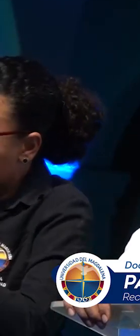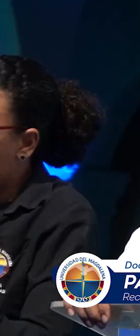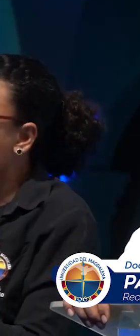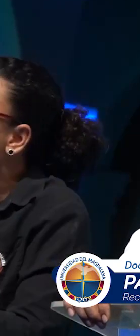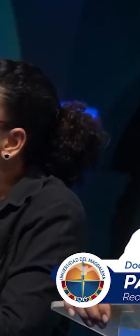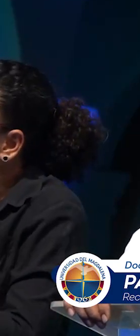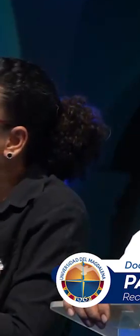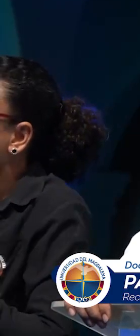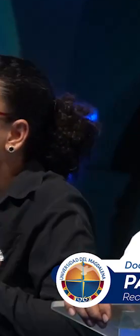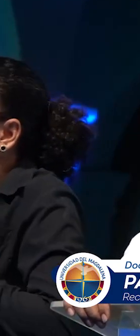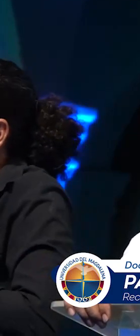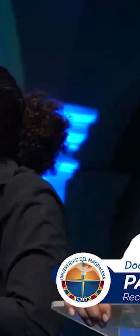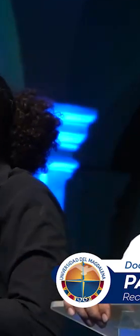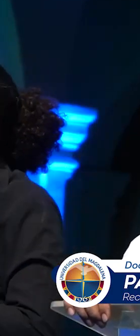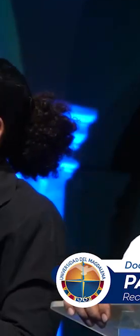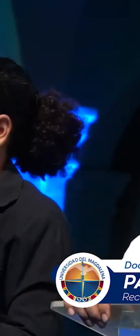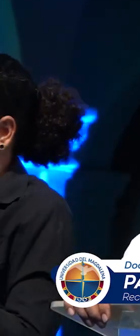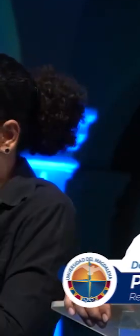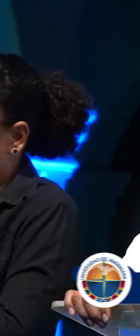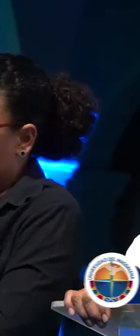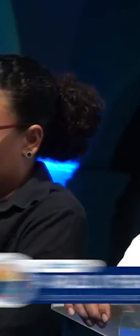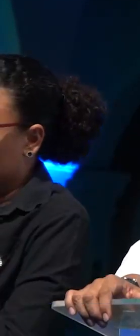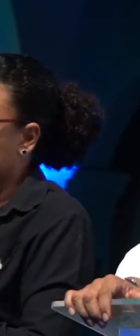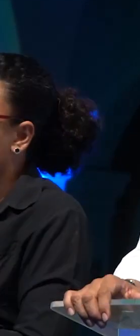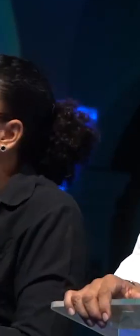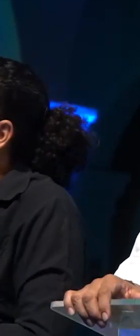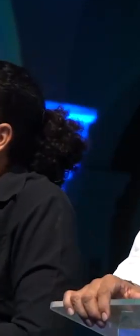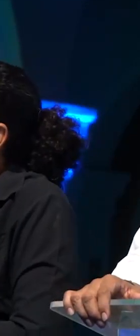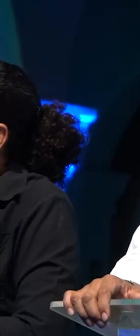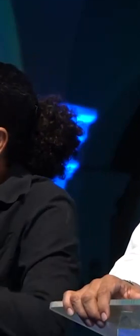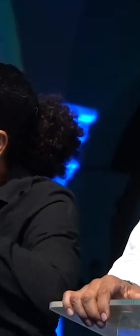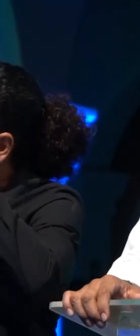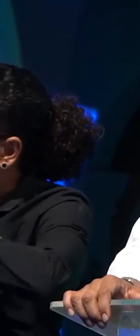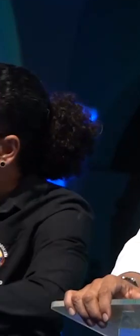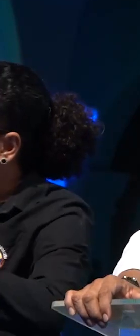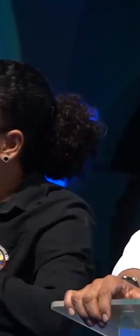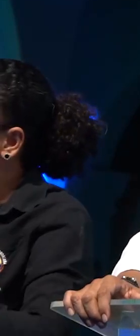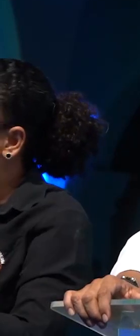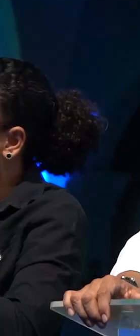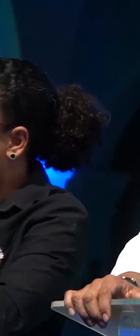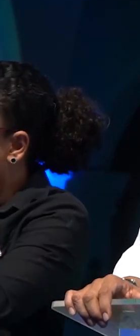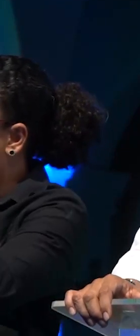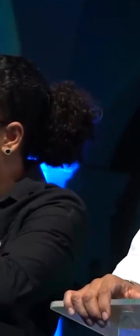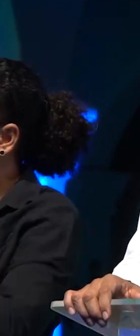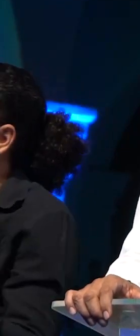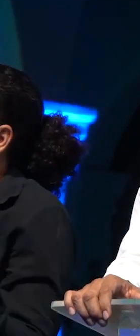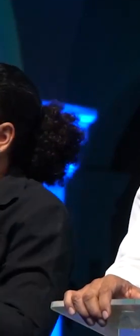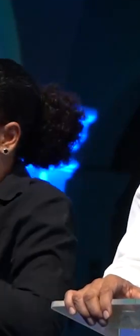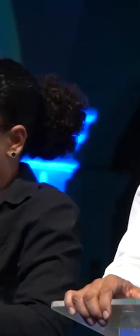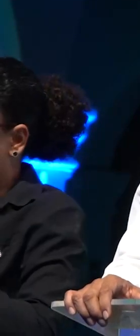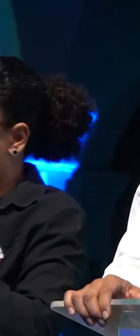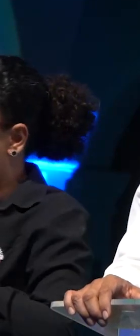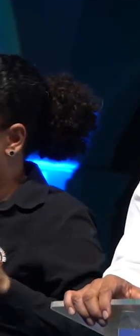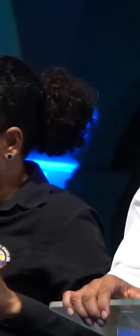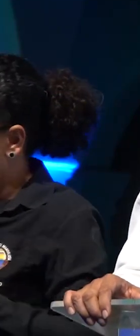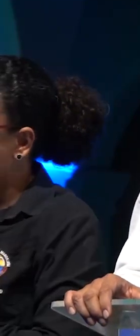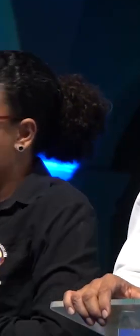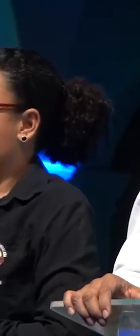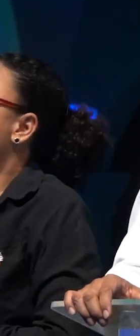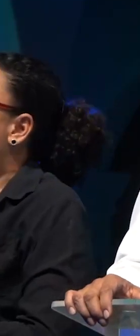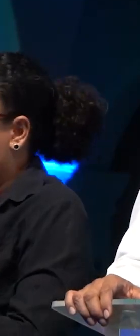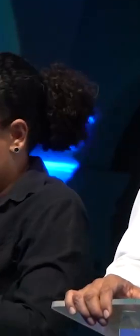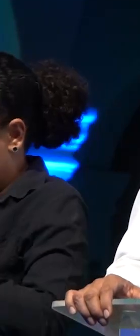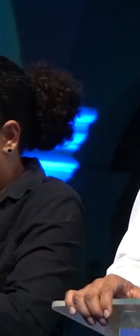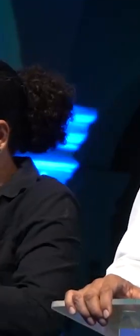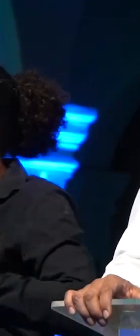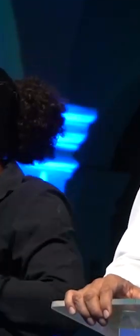que el primer laboratorio de COVID que se montó en el territorio fue el de la Universidad del Magdalena. Y las capacidades en biología molecular se pusieron al servicio de, y